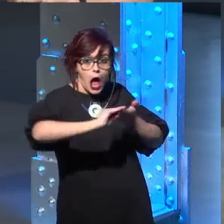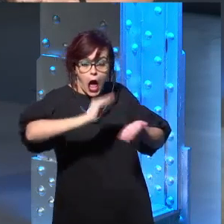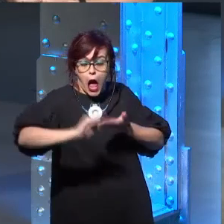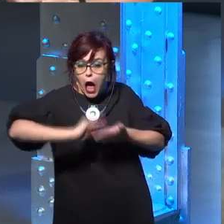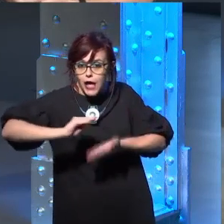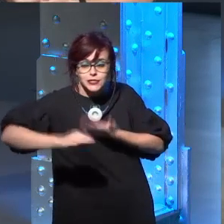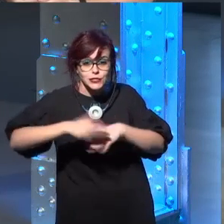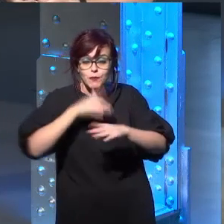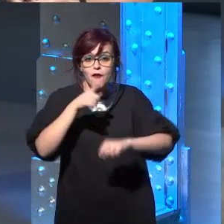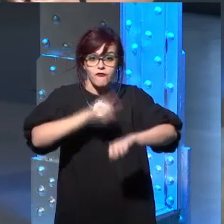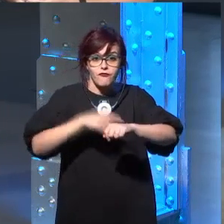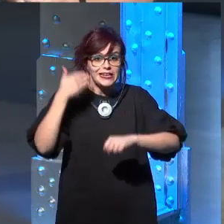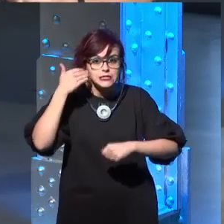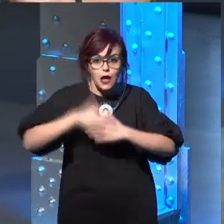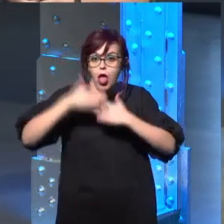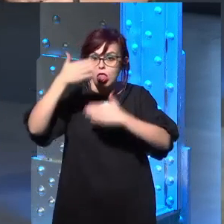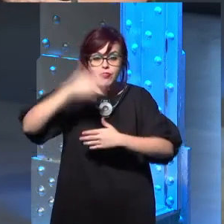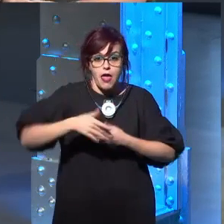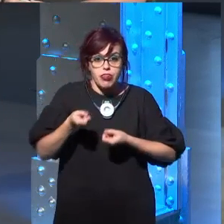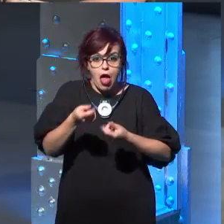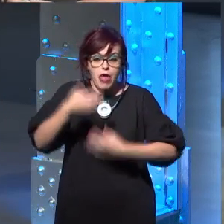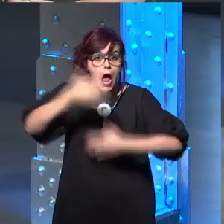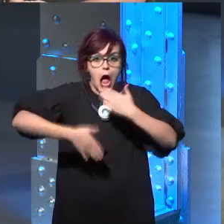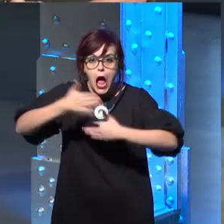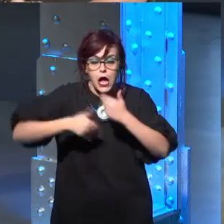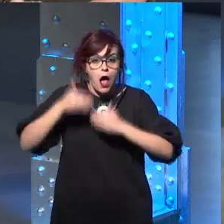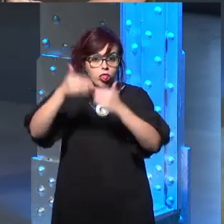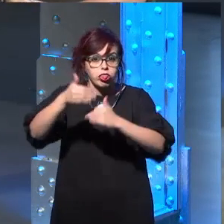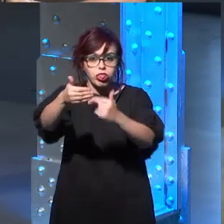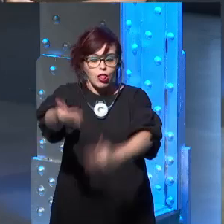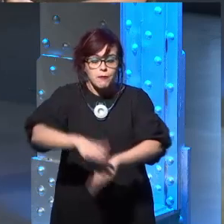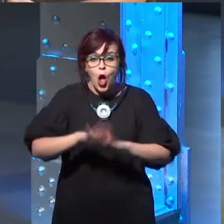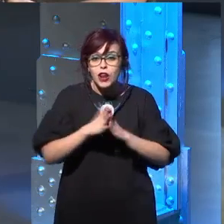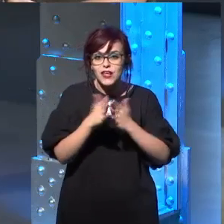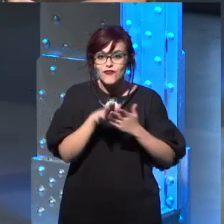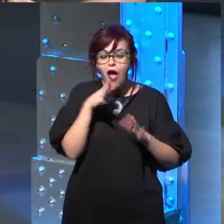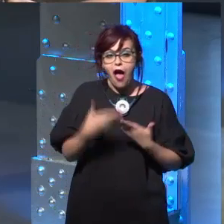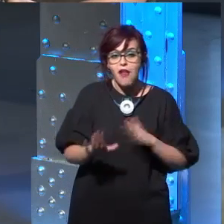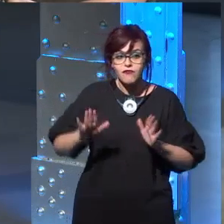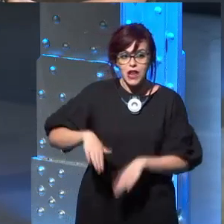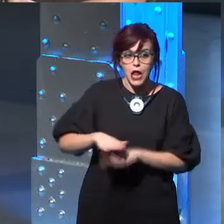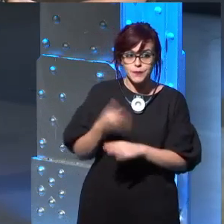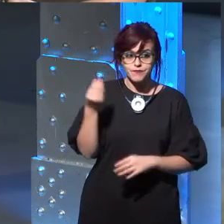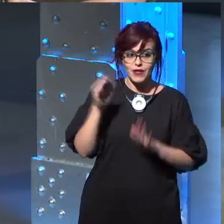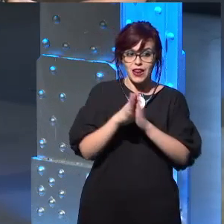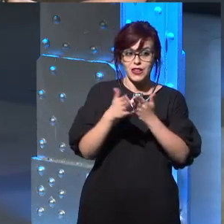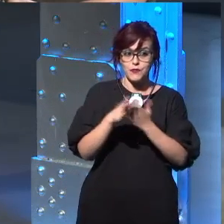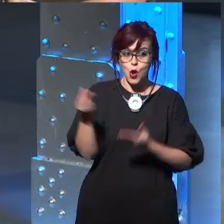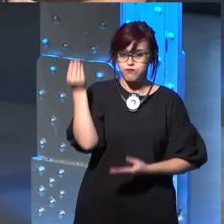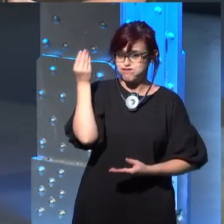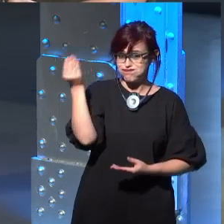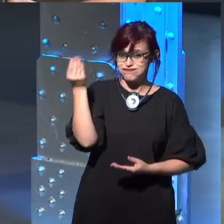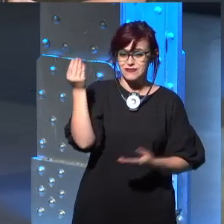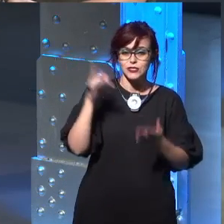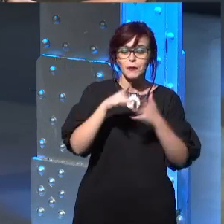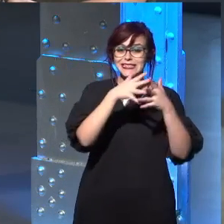enviando mucha información, que un poco estresado porque había muchas cosas que escribieron, pero luego,